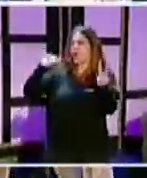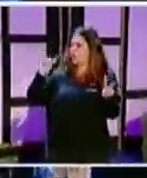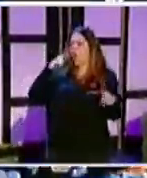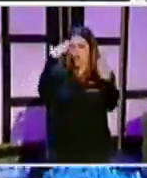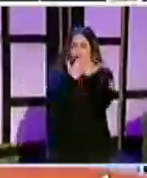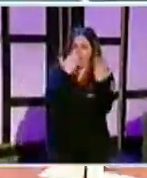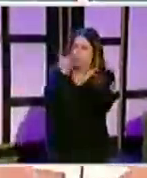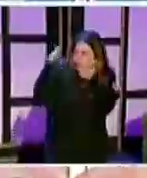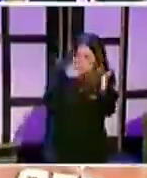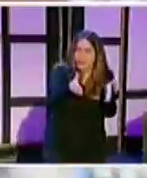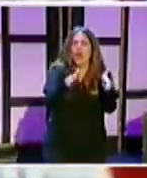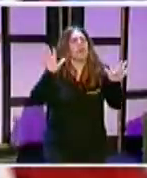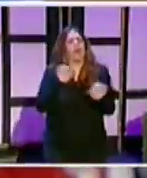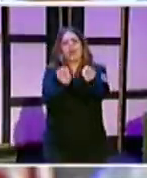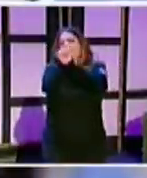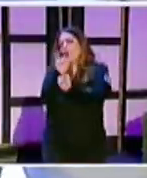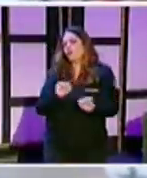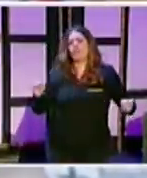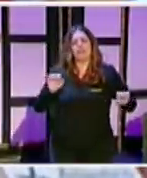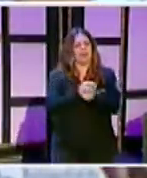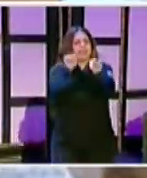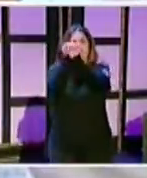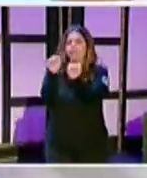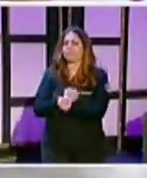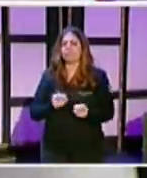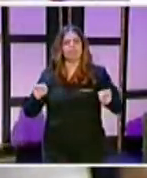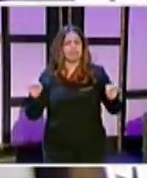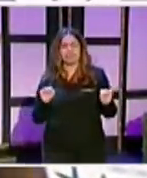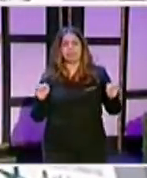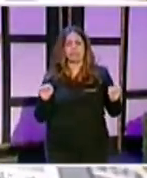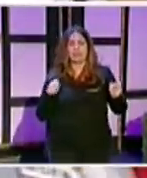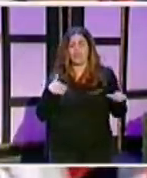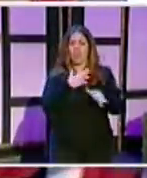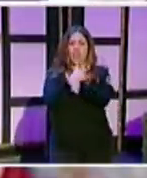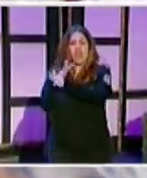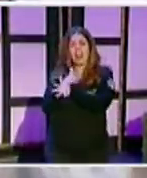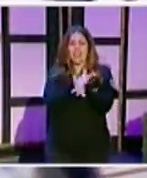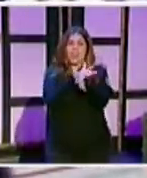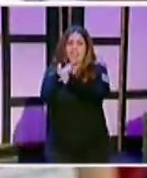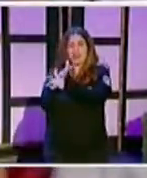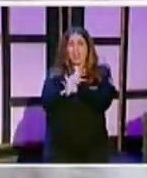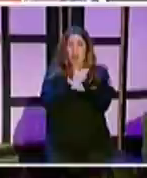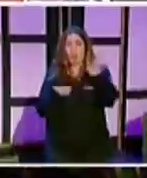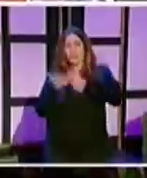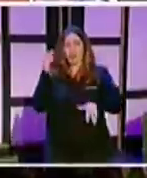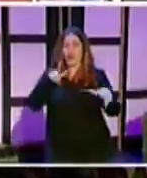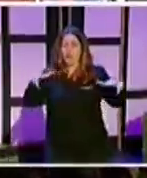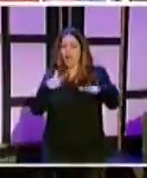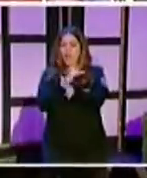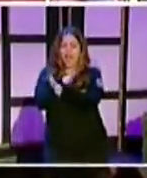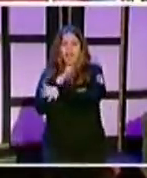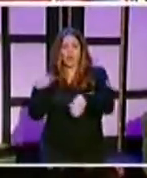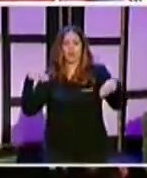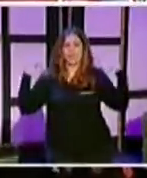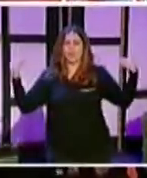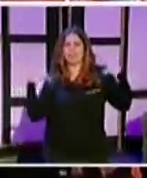estudiar, pero es imposible, es imposible. En el recreo iba al patio a divertirnos